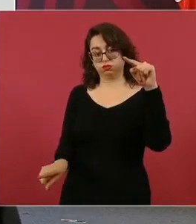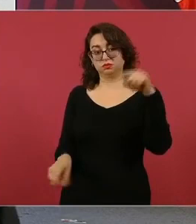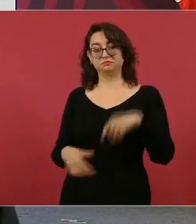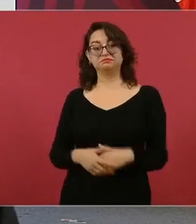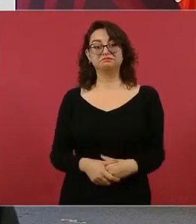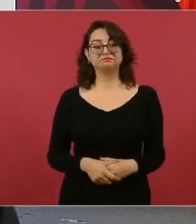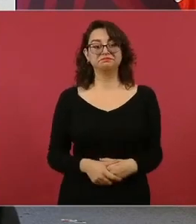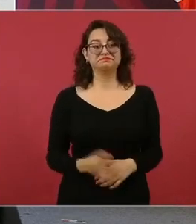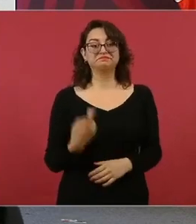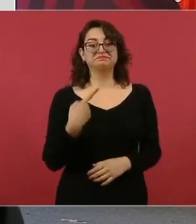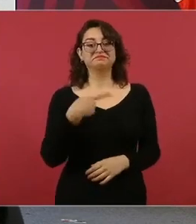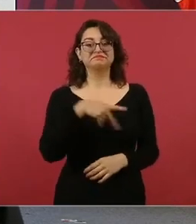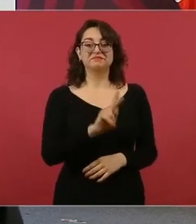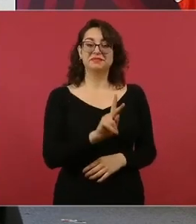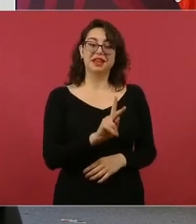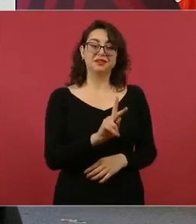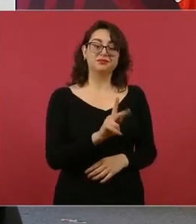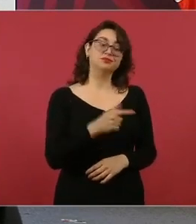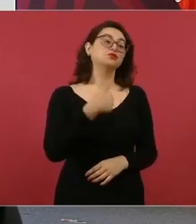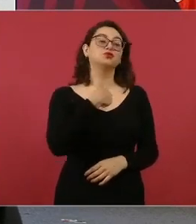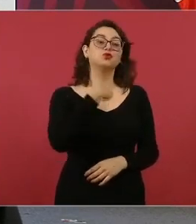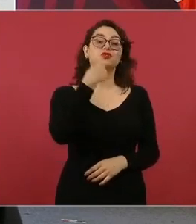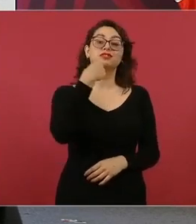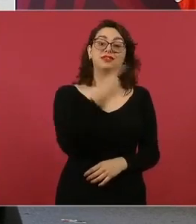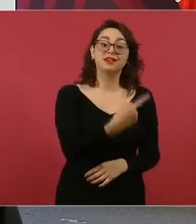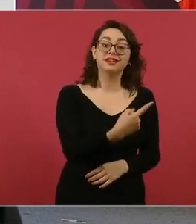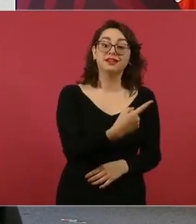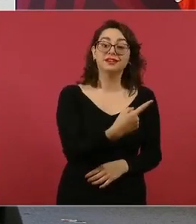Nada más que ya se olvidan.